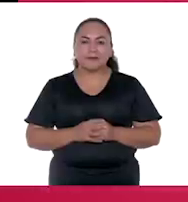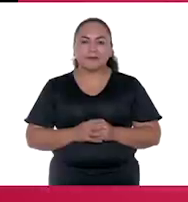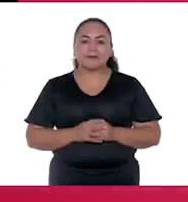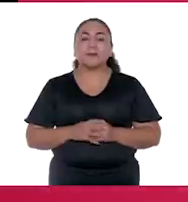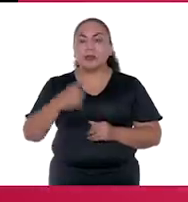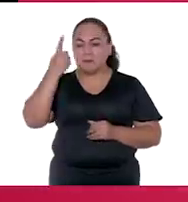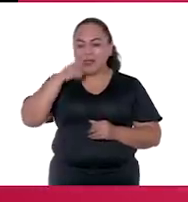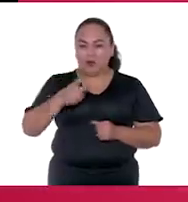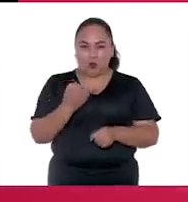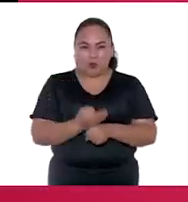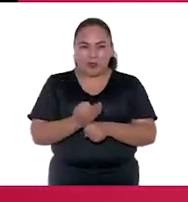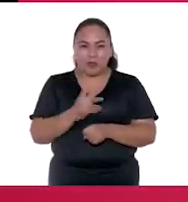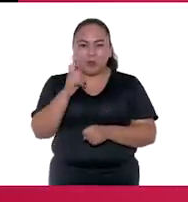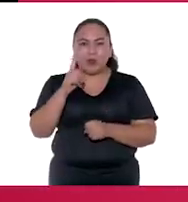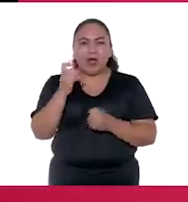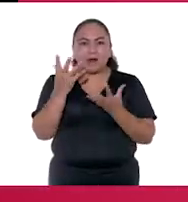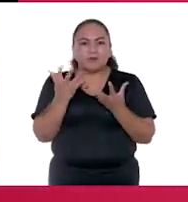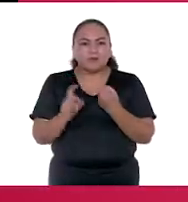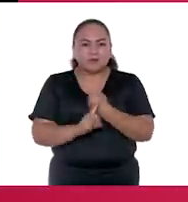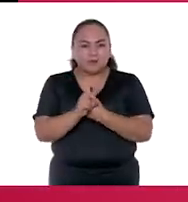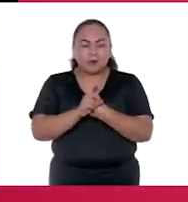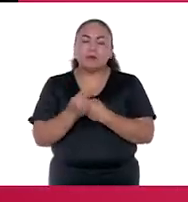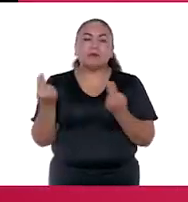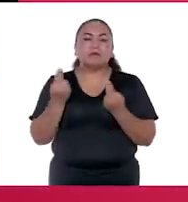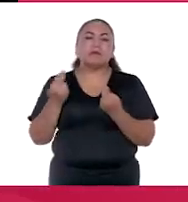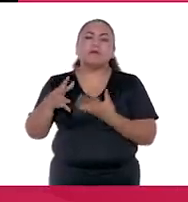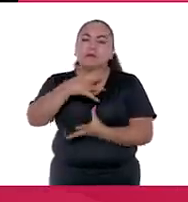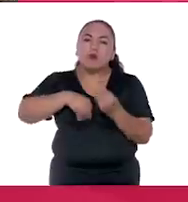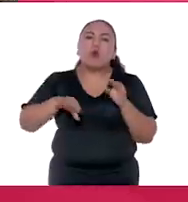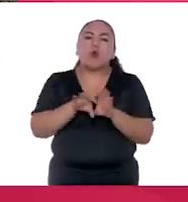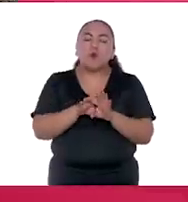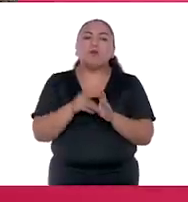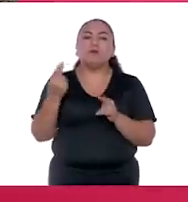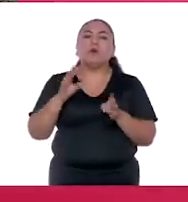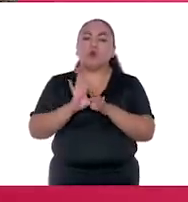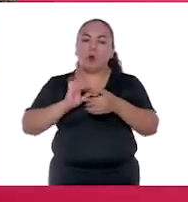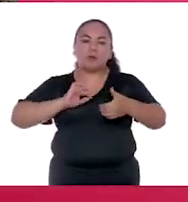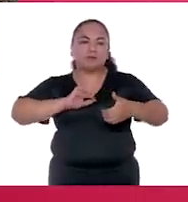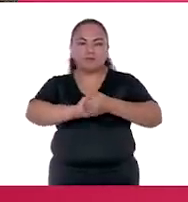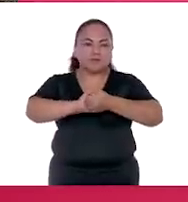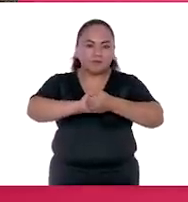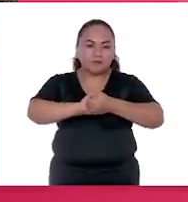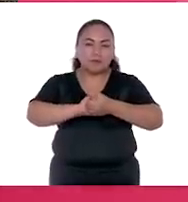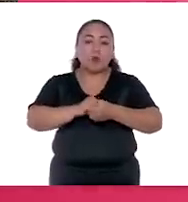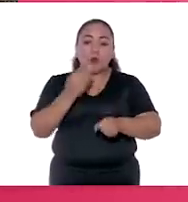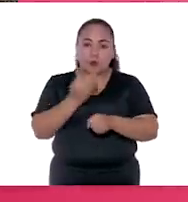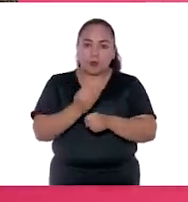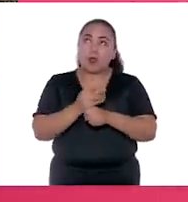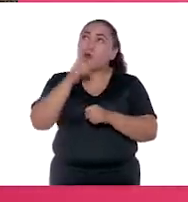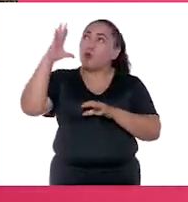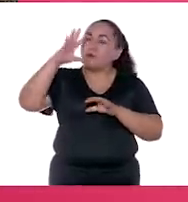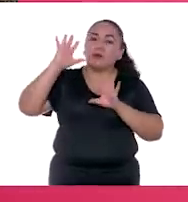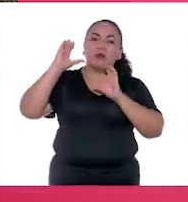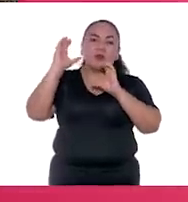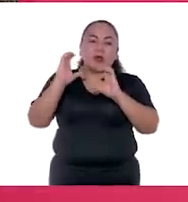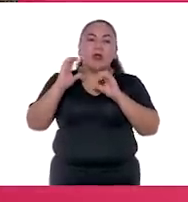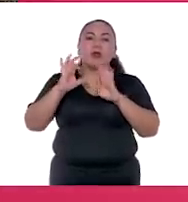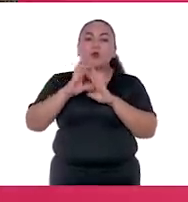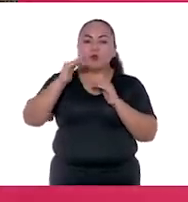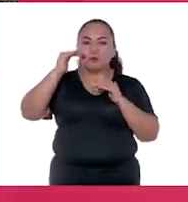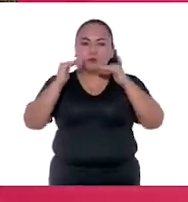Para superar la crisis de agua se requiere establecer una nueva alianza, frenar el uso actual y lograr el equilibrio